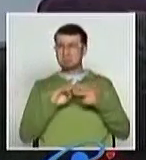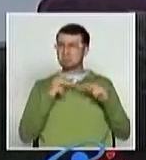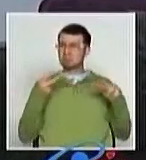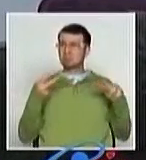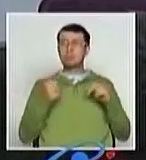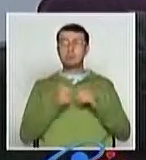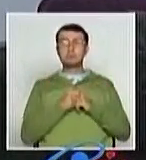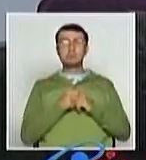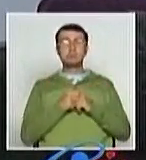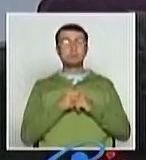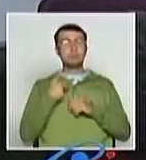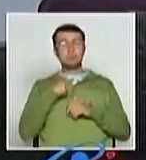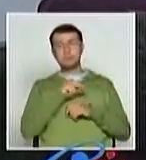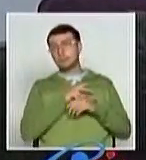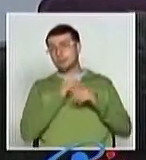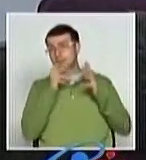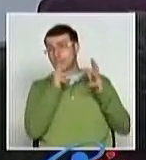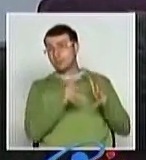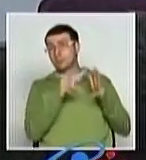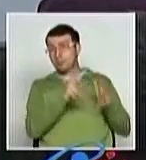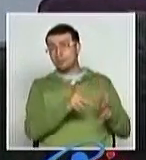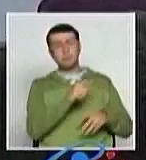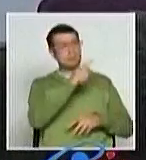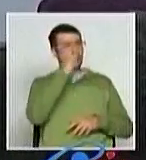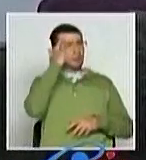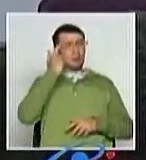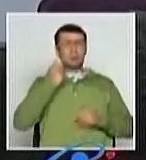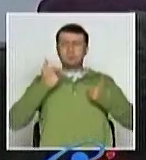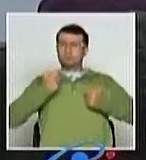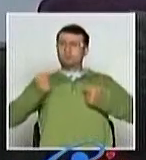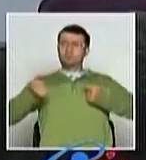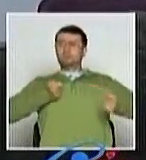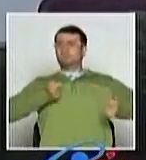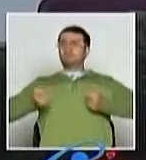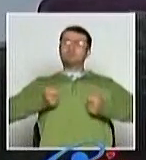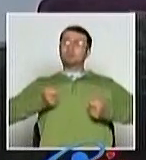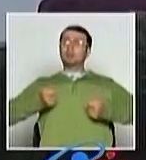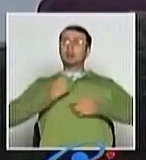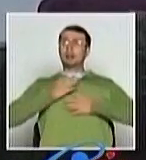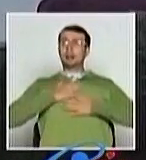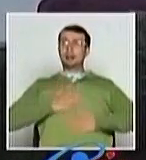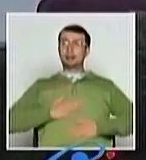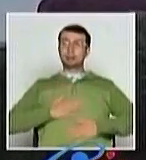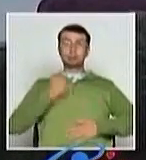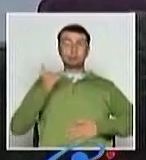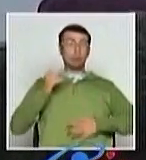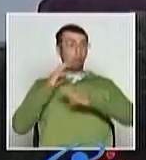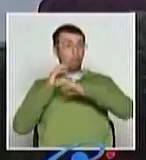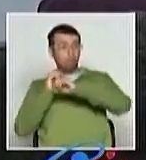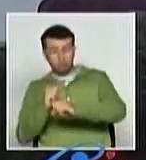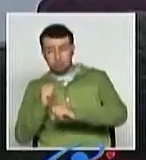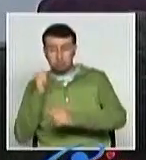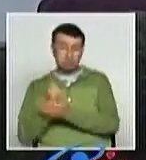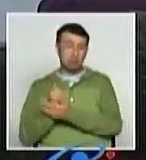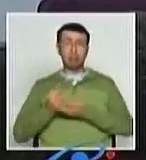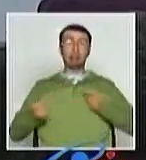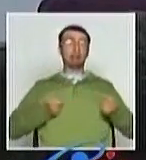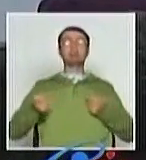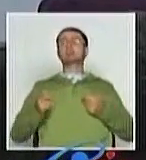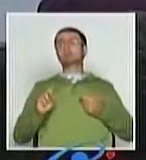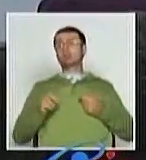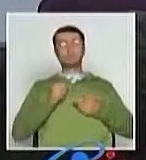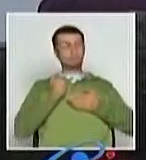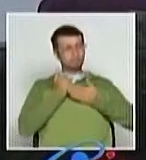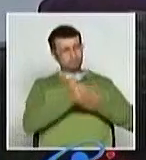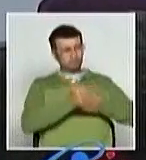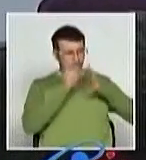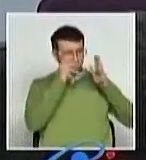le enseñamos a dominar esa mente para que no se aprese de las creencias distorsionadas de esas creencias irracionales